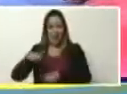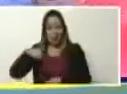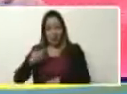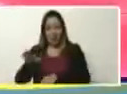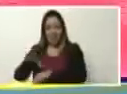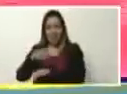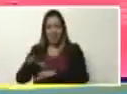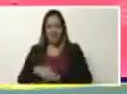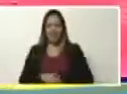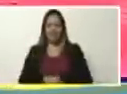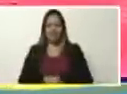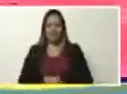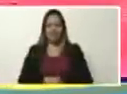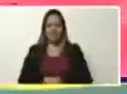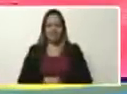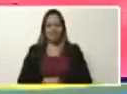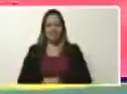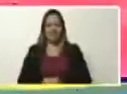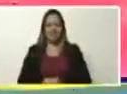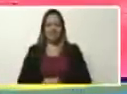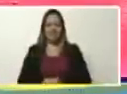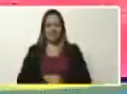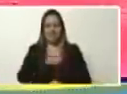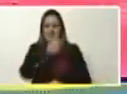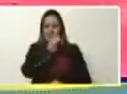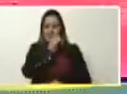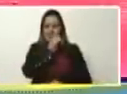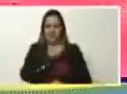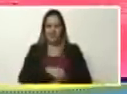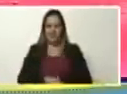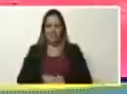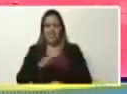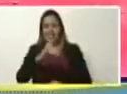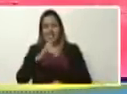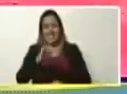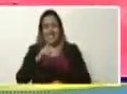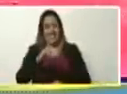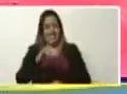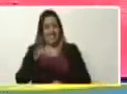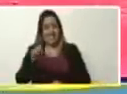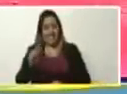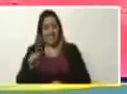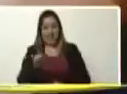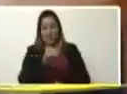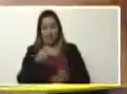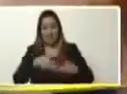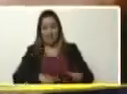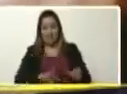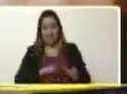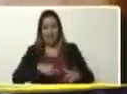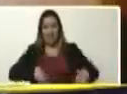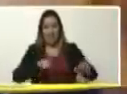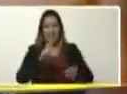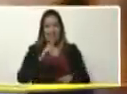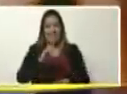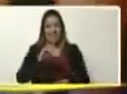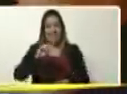canción. Celitas de Maracaibo, celitas no es de Tinaquillo, celitas de Maracaibo.